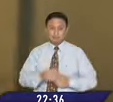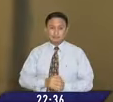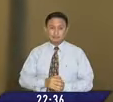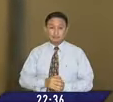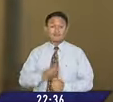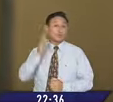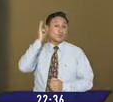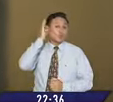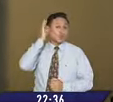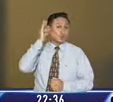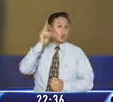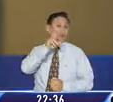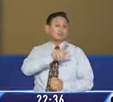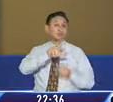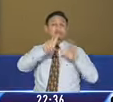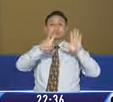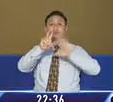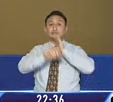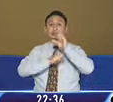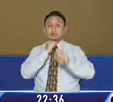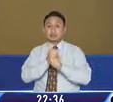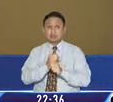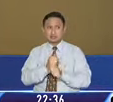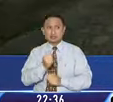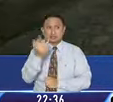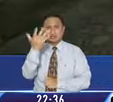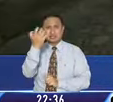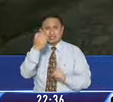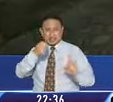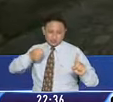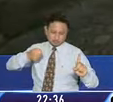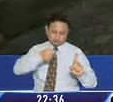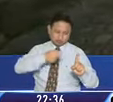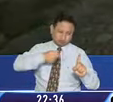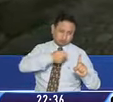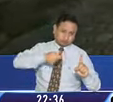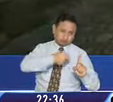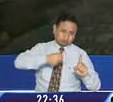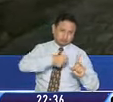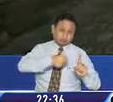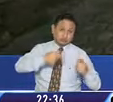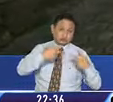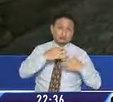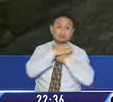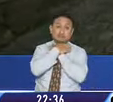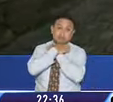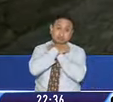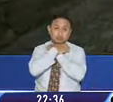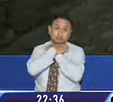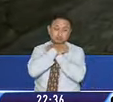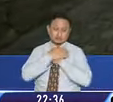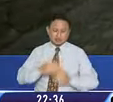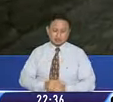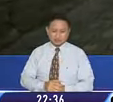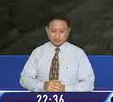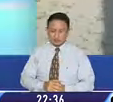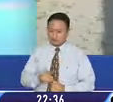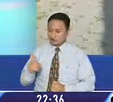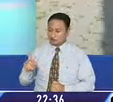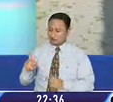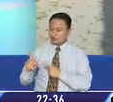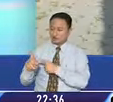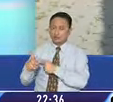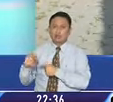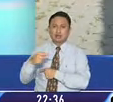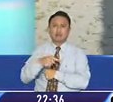37 años de edad fue asesinada con 15 puñaladas. Además, el criminal lo asfixió. Lo más difícil de creer, supuestamente